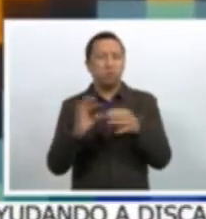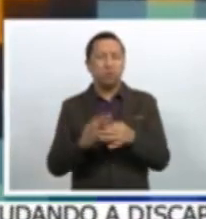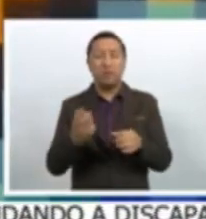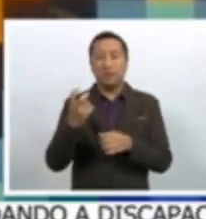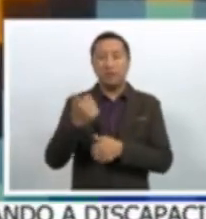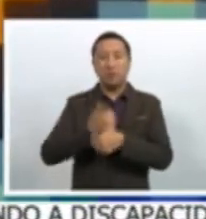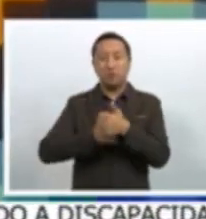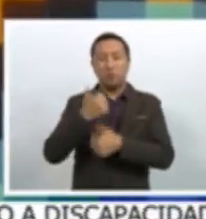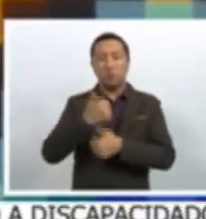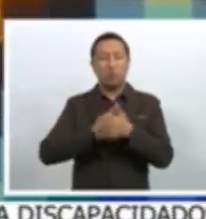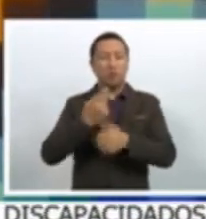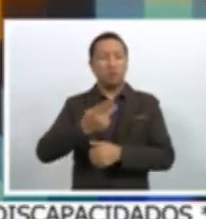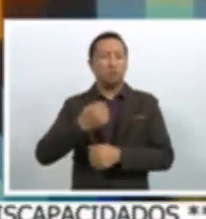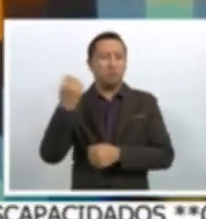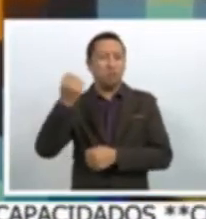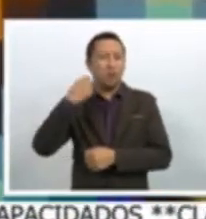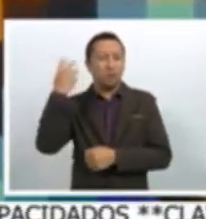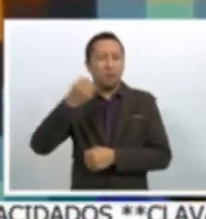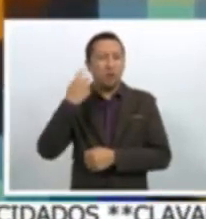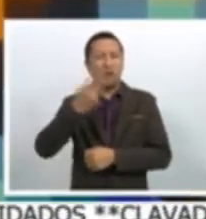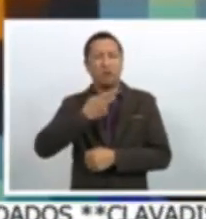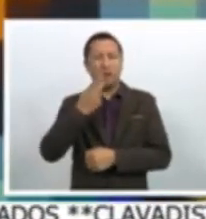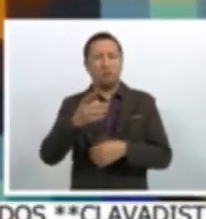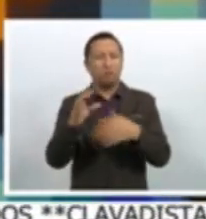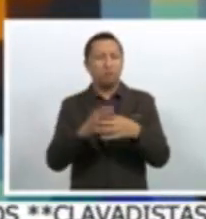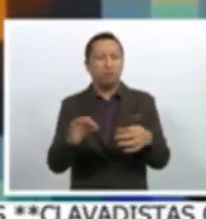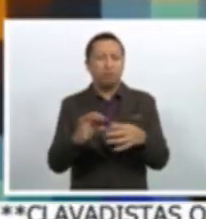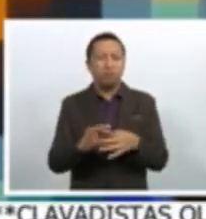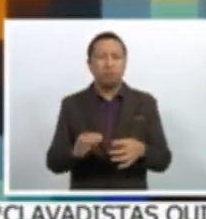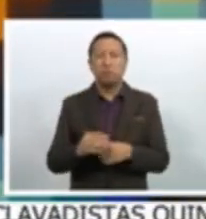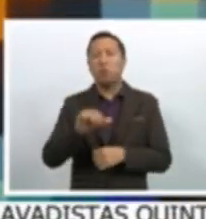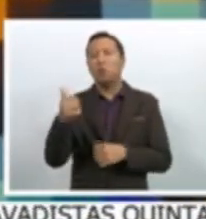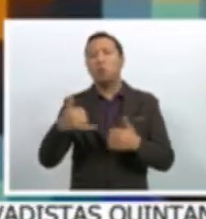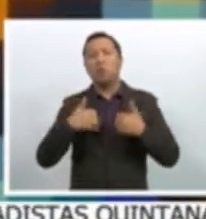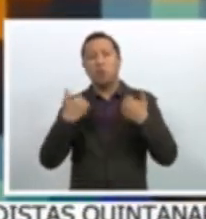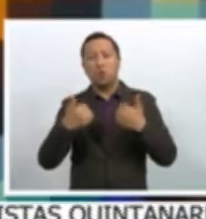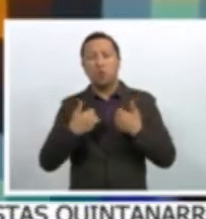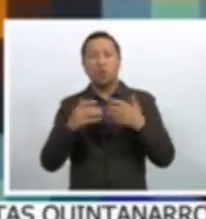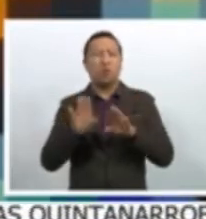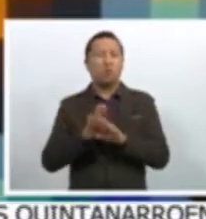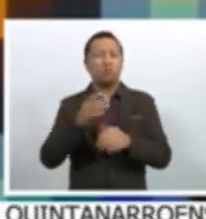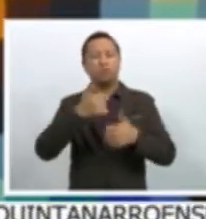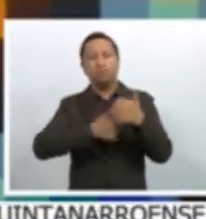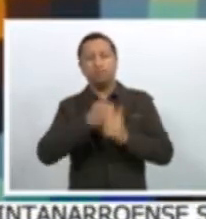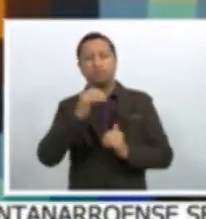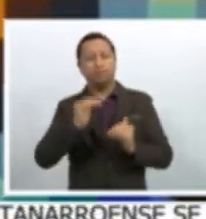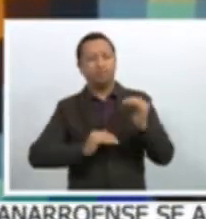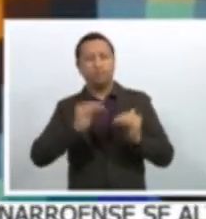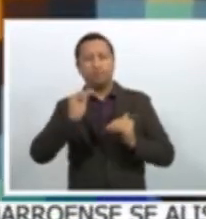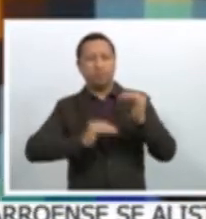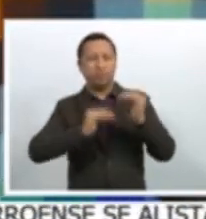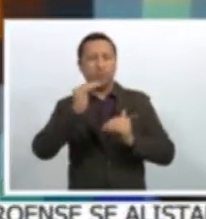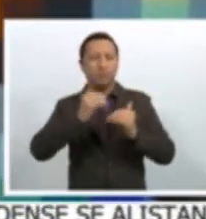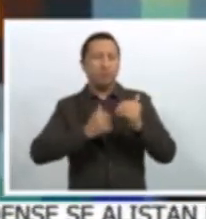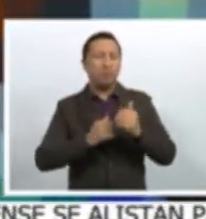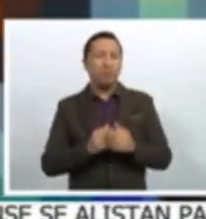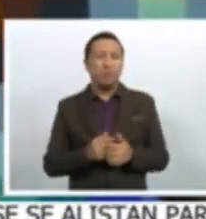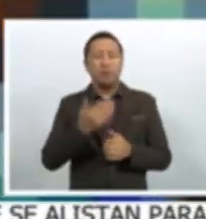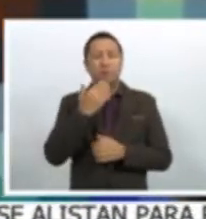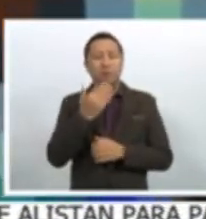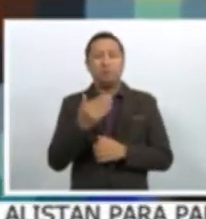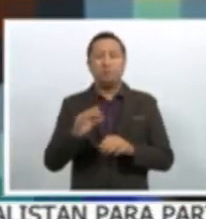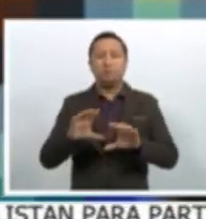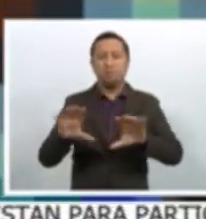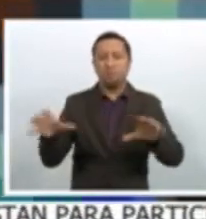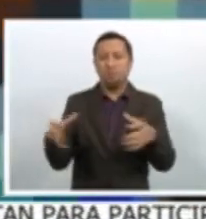de oratoria pues les da el fogueo, ¿no?, con otros jóvenes, el poderse preparar, el poder empezar a tener este contacto, se convierten en